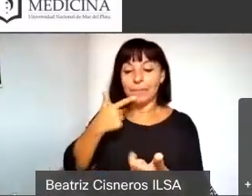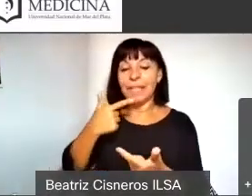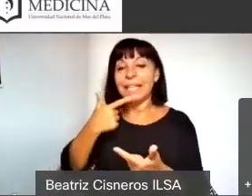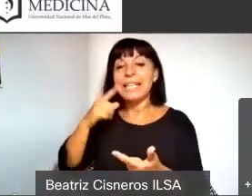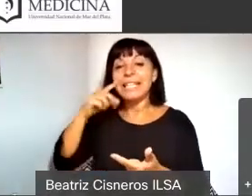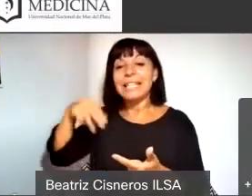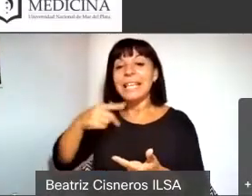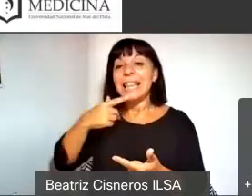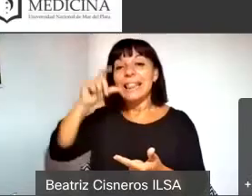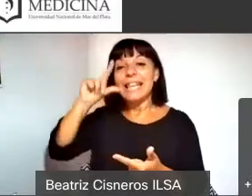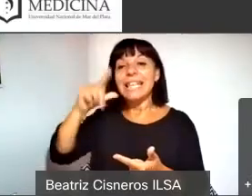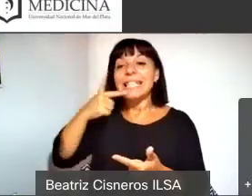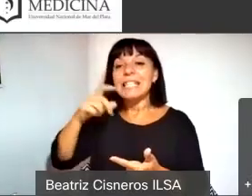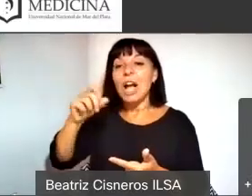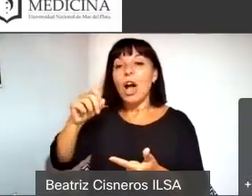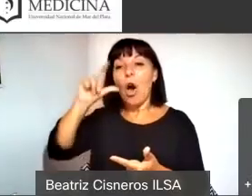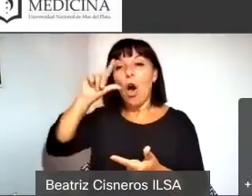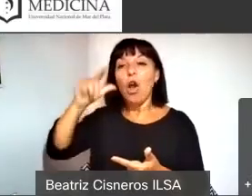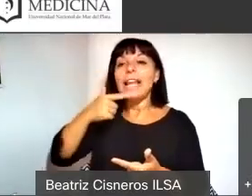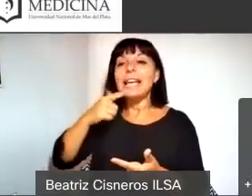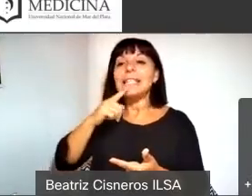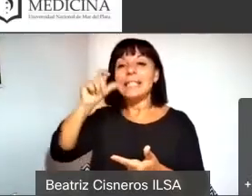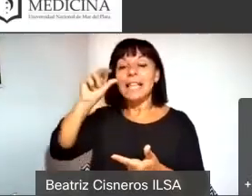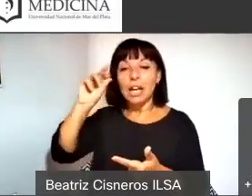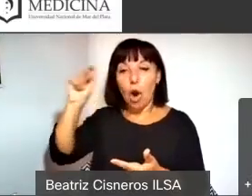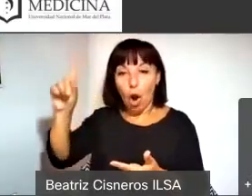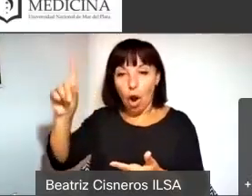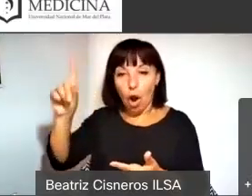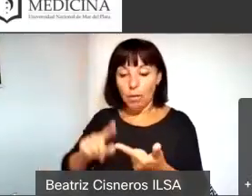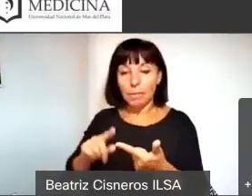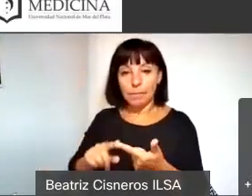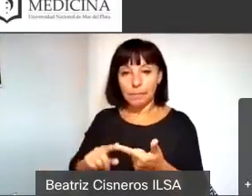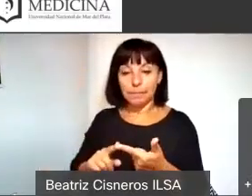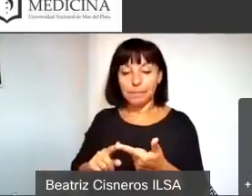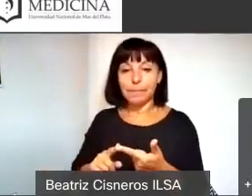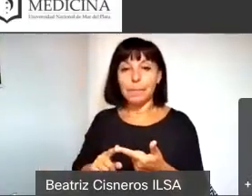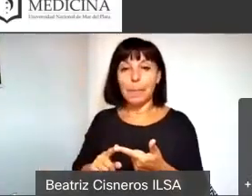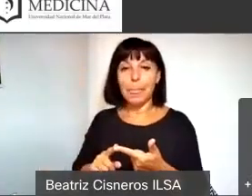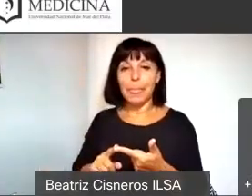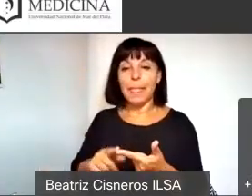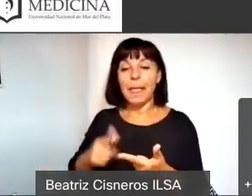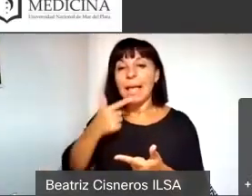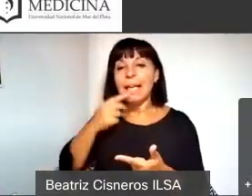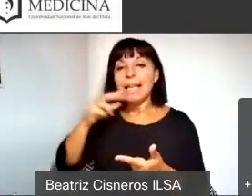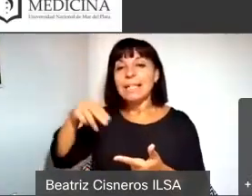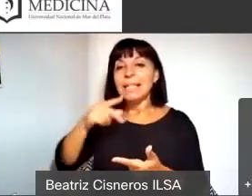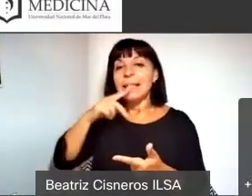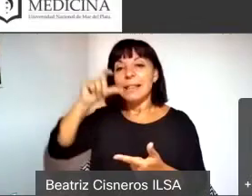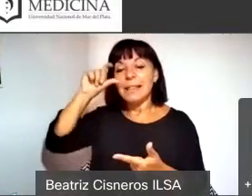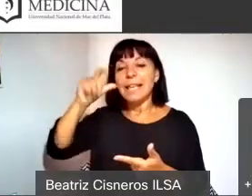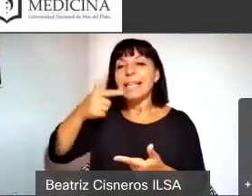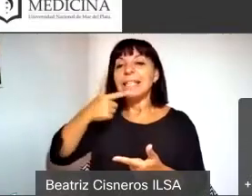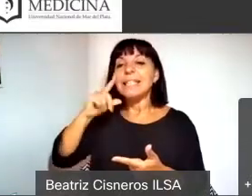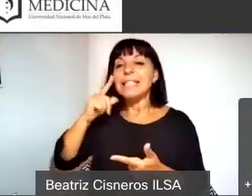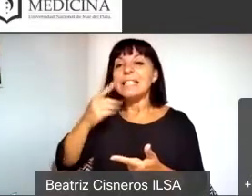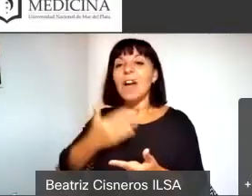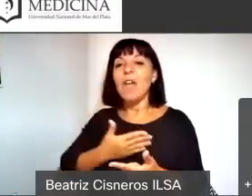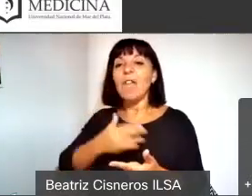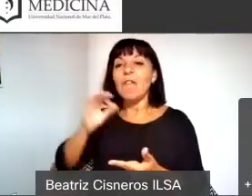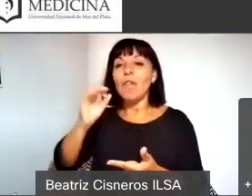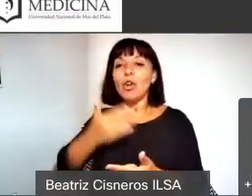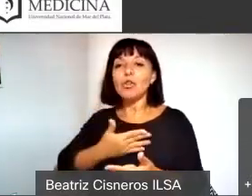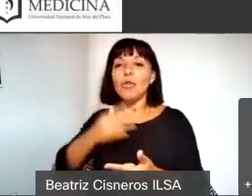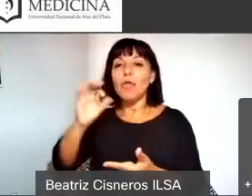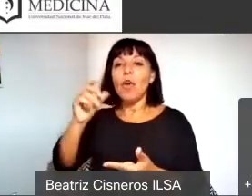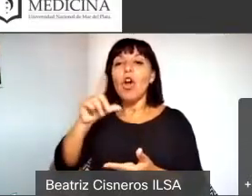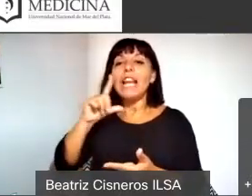para poder formar hormonas esteroideas, así como también la síntesis de fosfolípidos para poder formar las